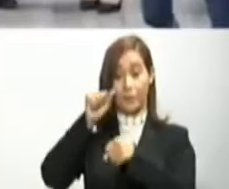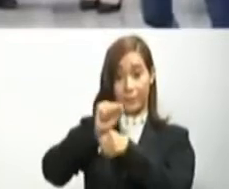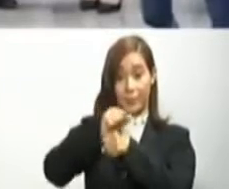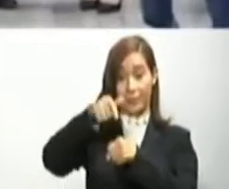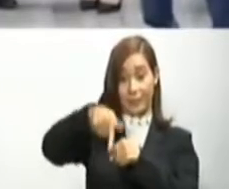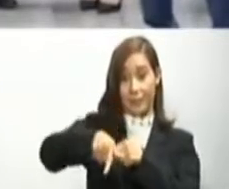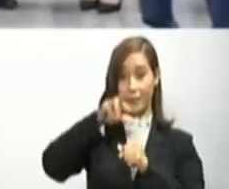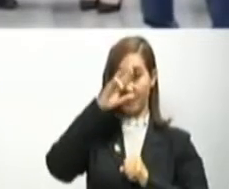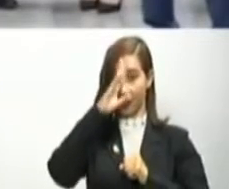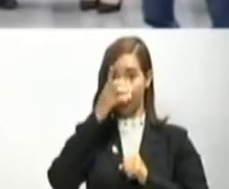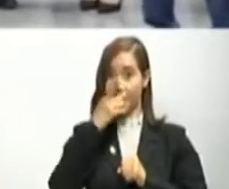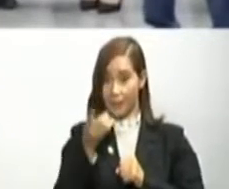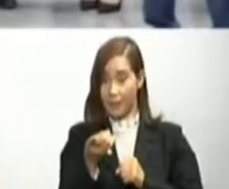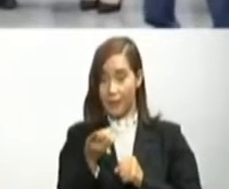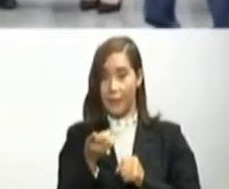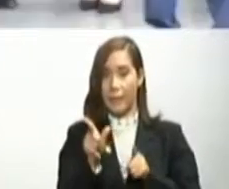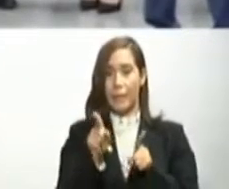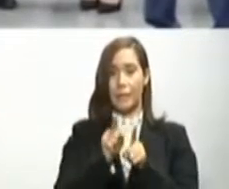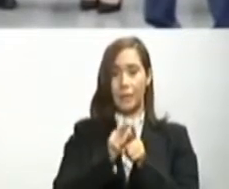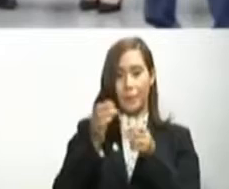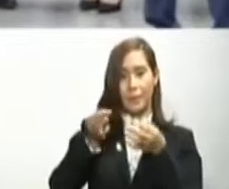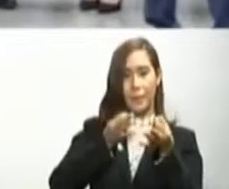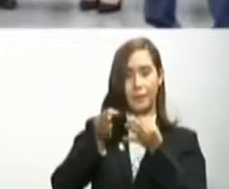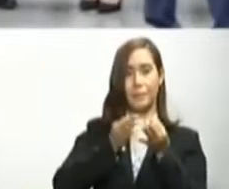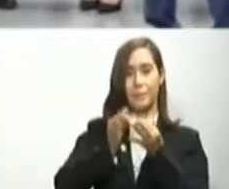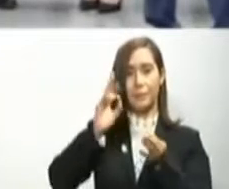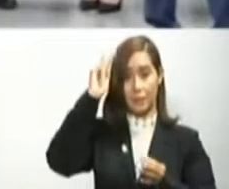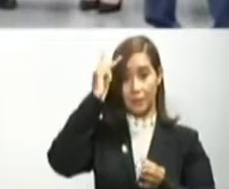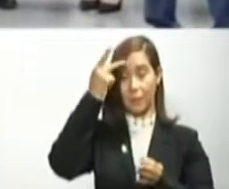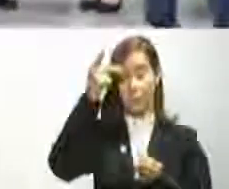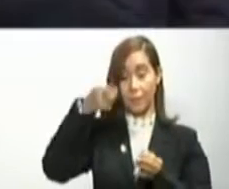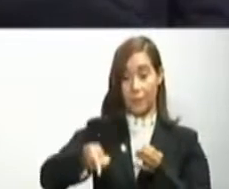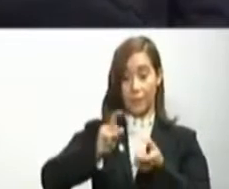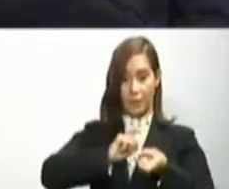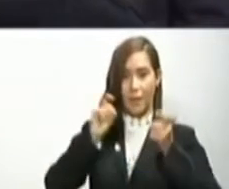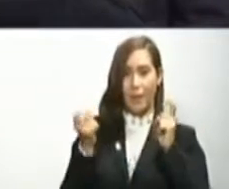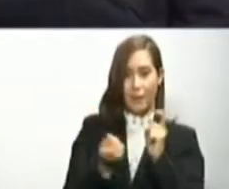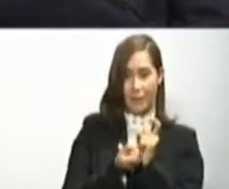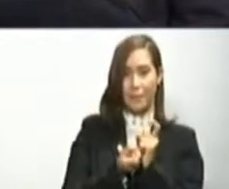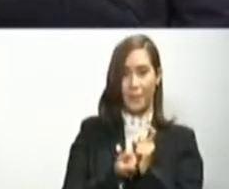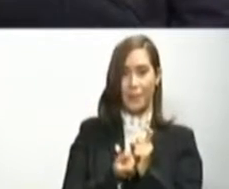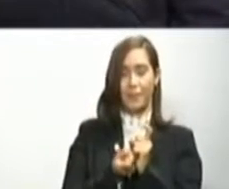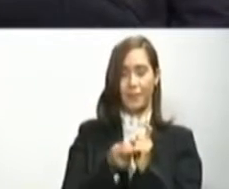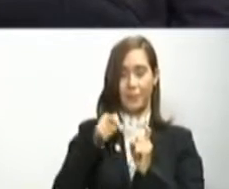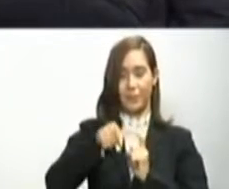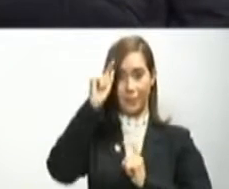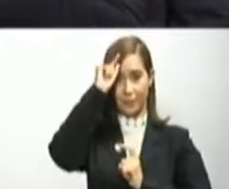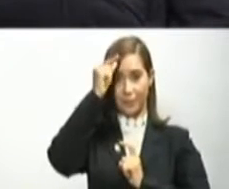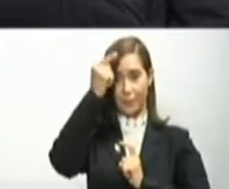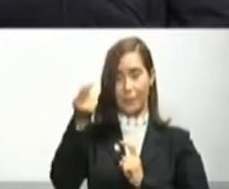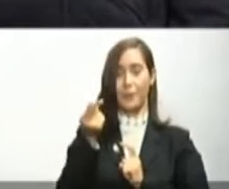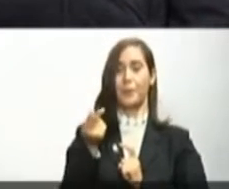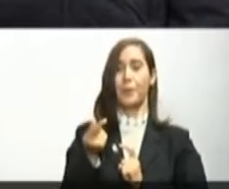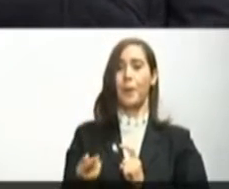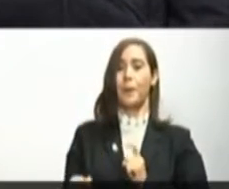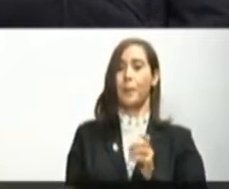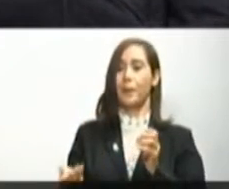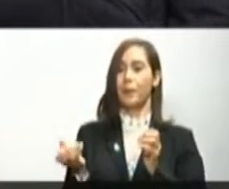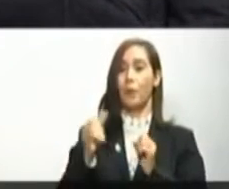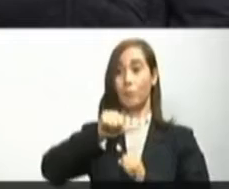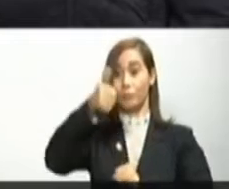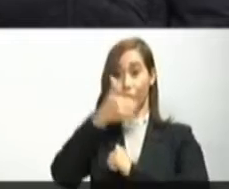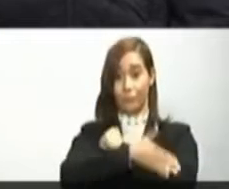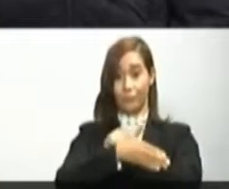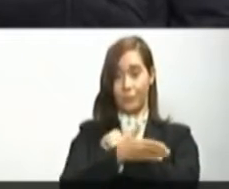de nuestra estabilidad política, de los cambios que estamos realizando en el gobierno para hacerlo más amistoso a las